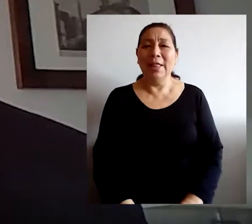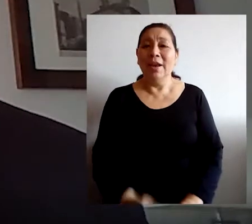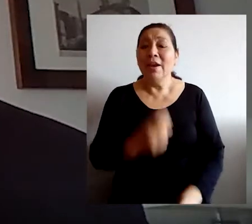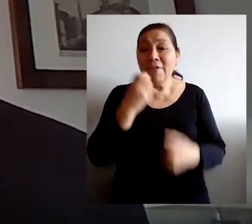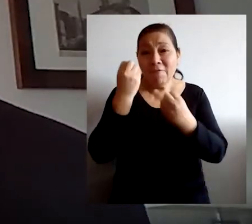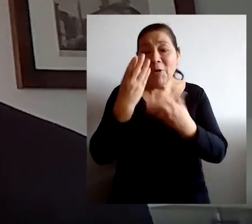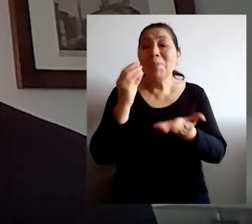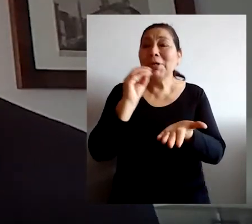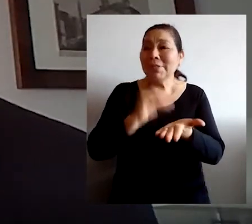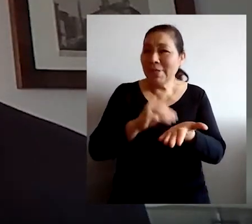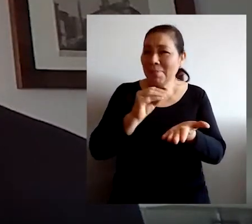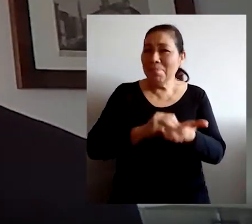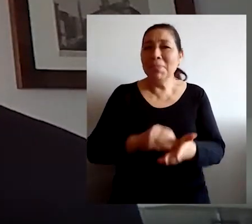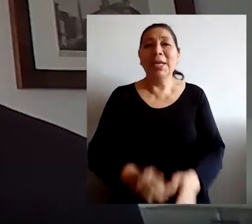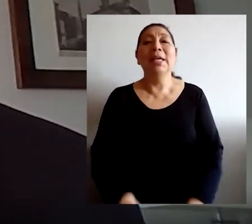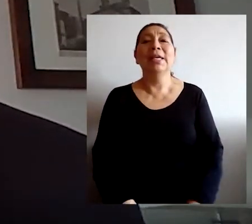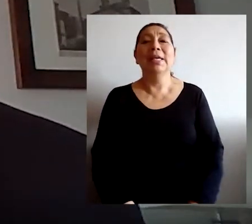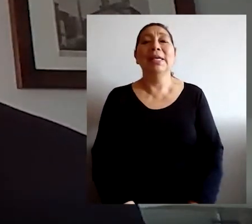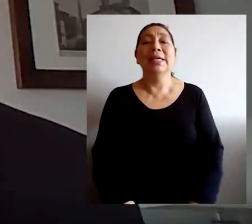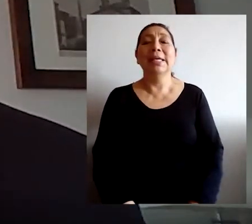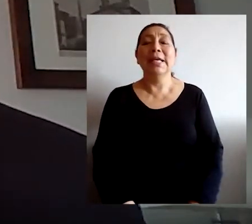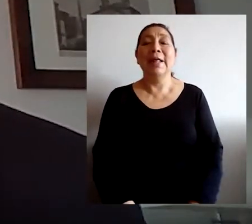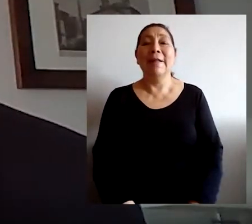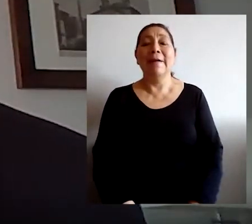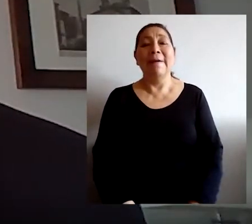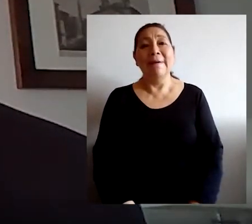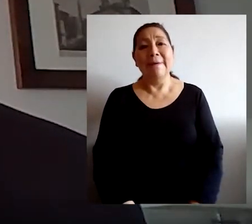en forma reiterada la